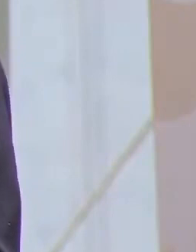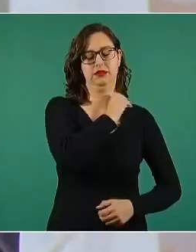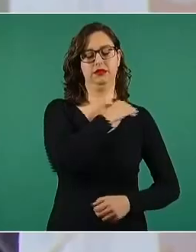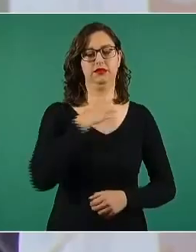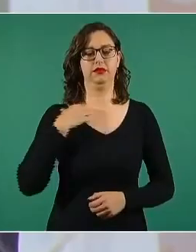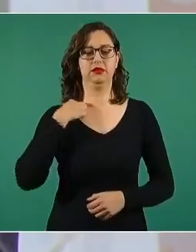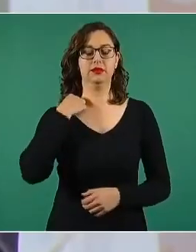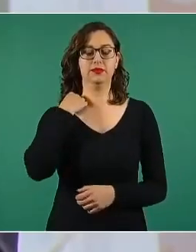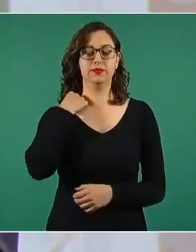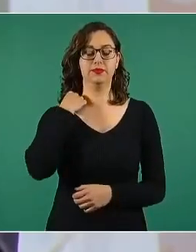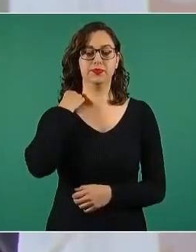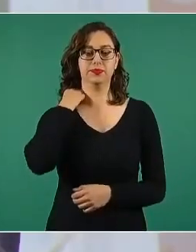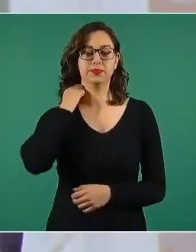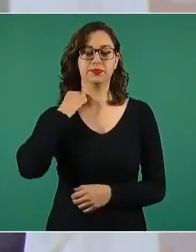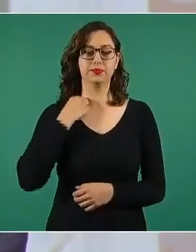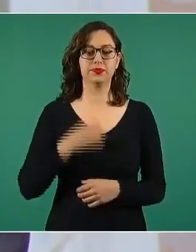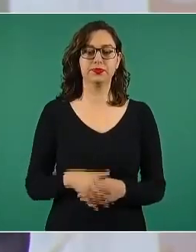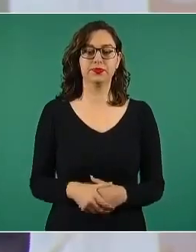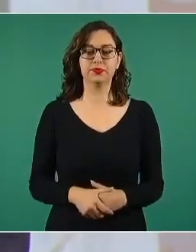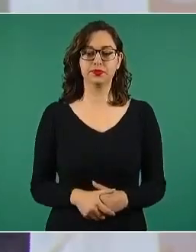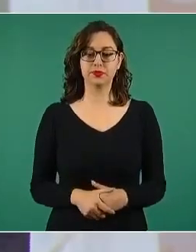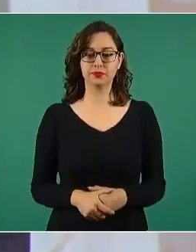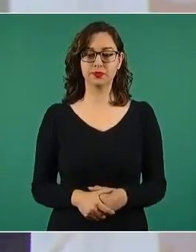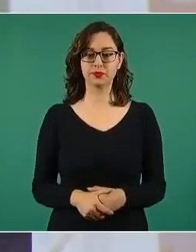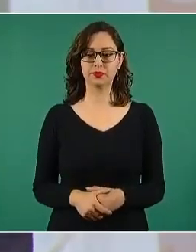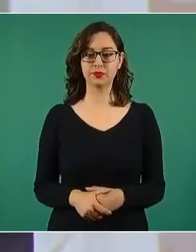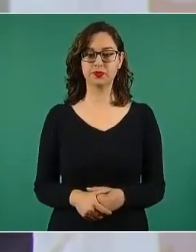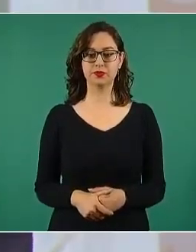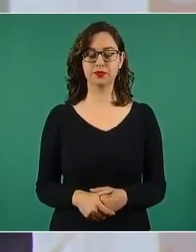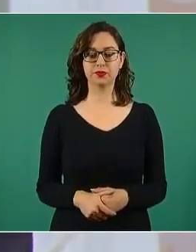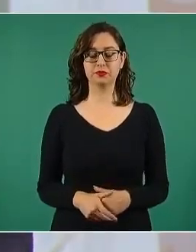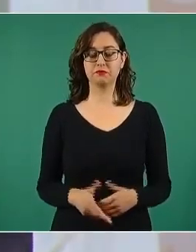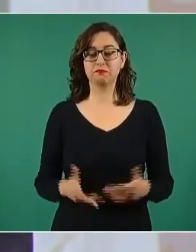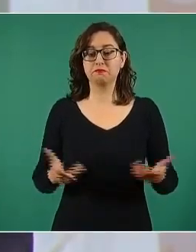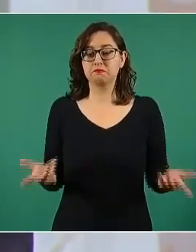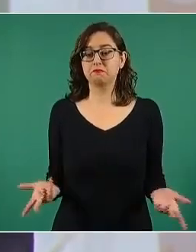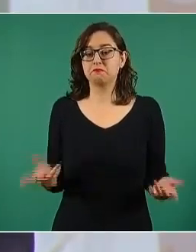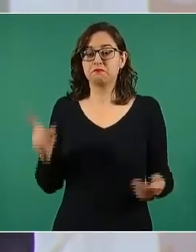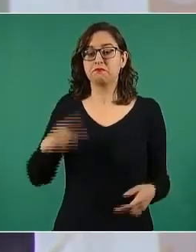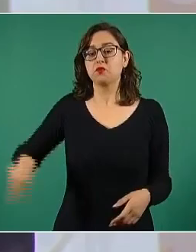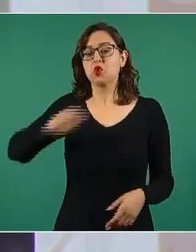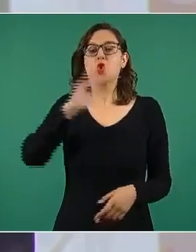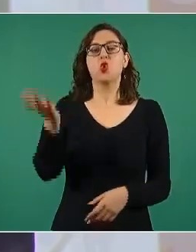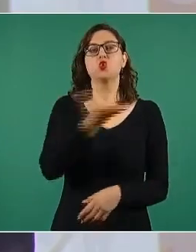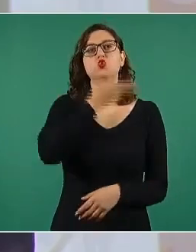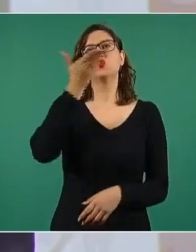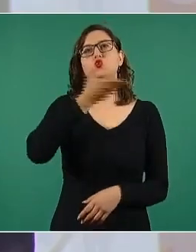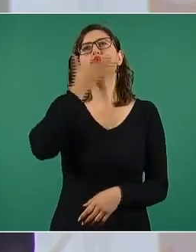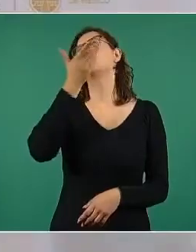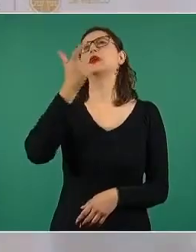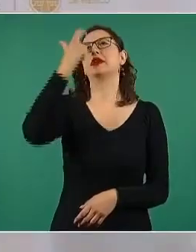es más bien una típica inventiva de cualquier